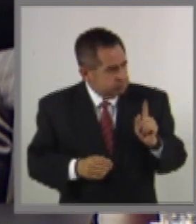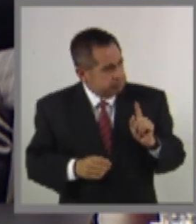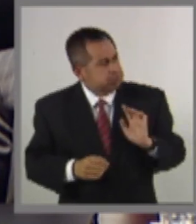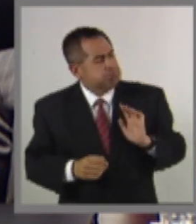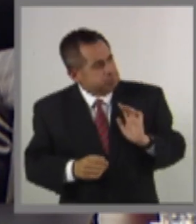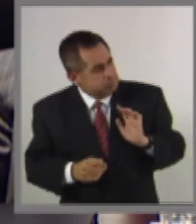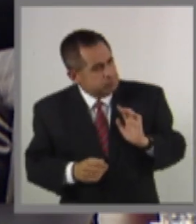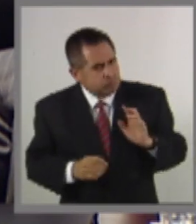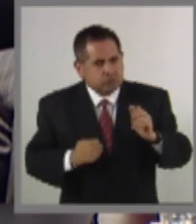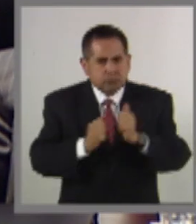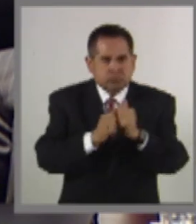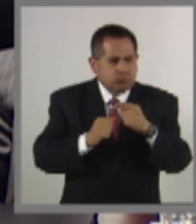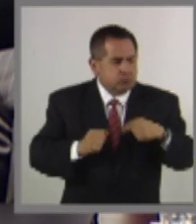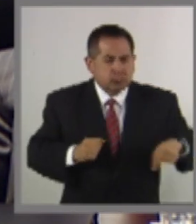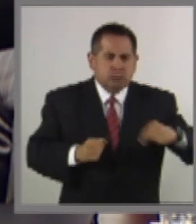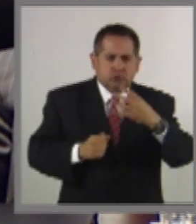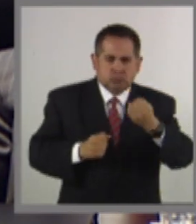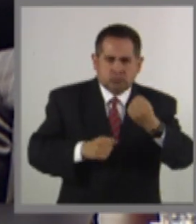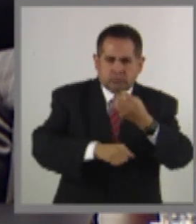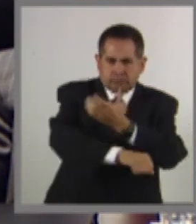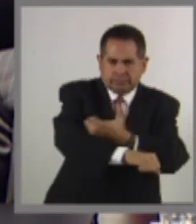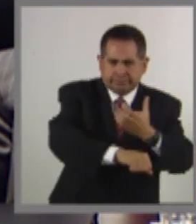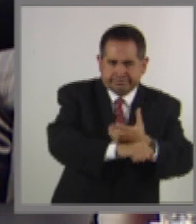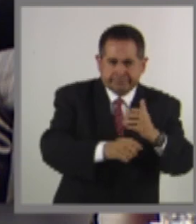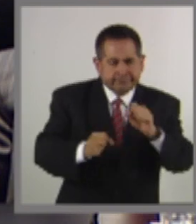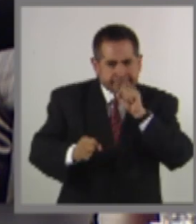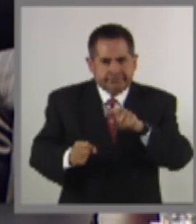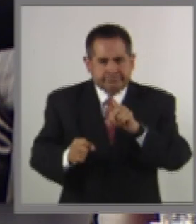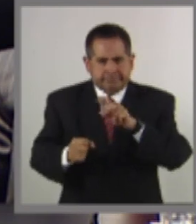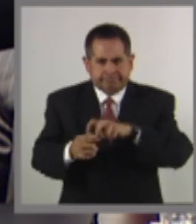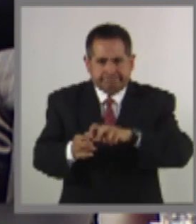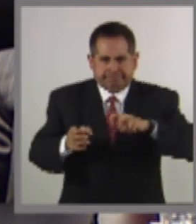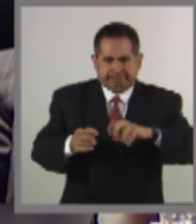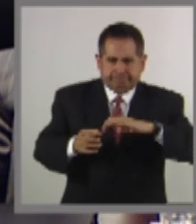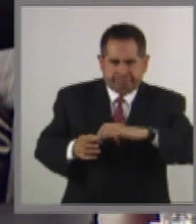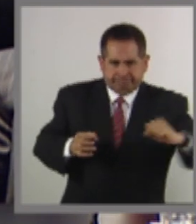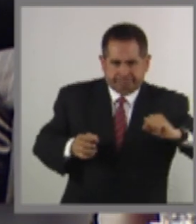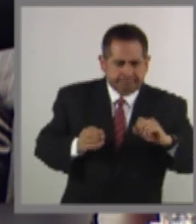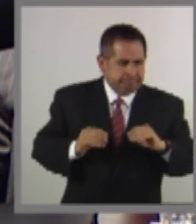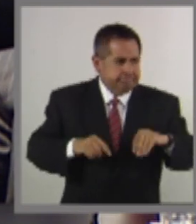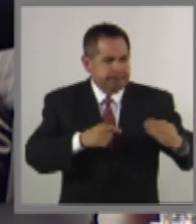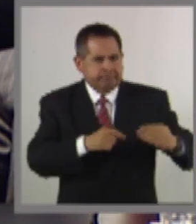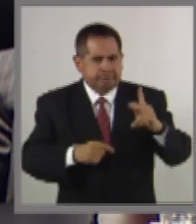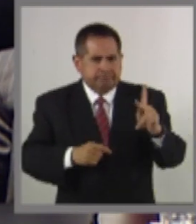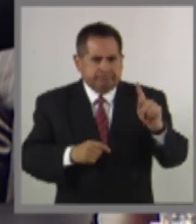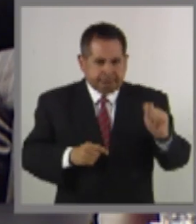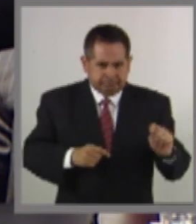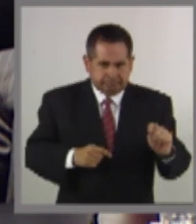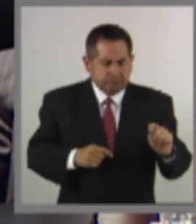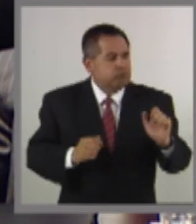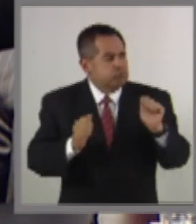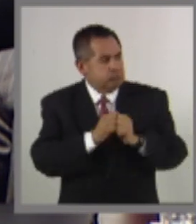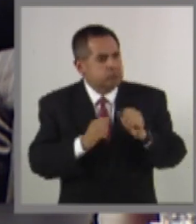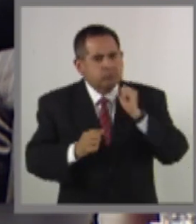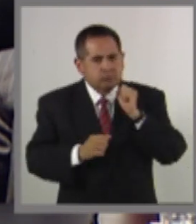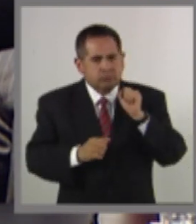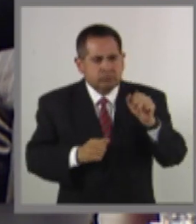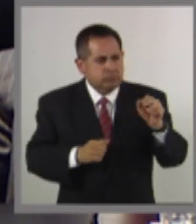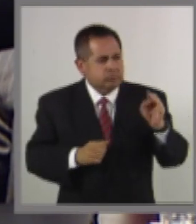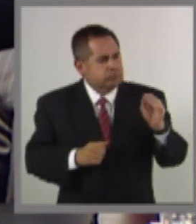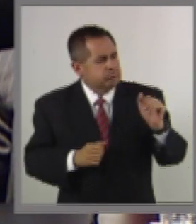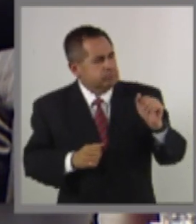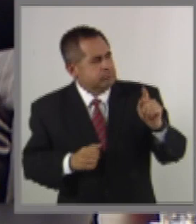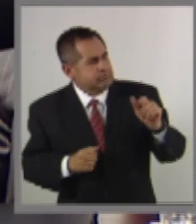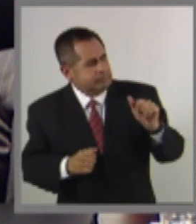reflexiones de los 9 compañeros y compañeras que te llevabas al grupo del PT con el senador Manuel Bartlett.